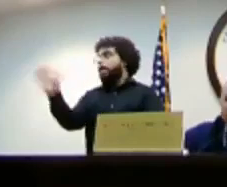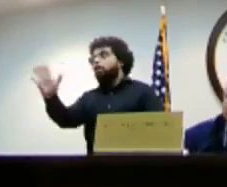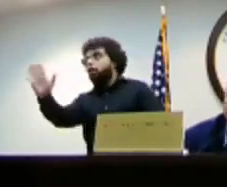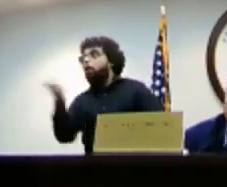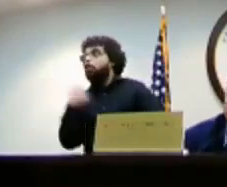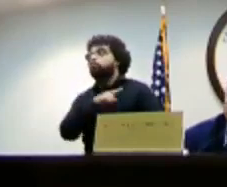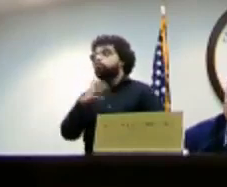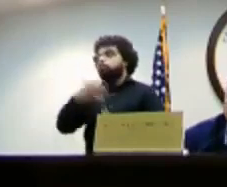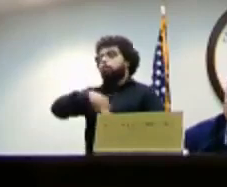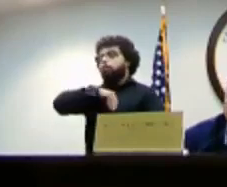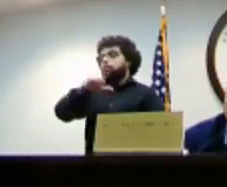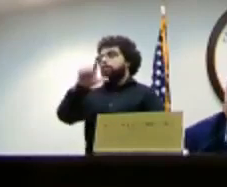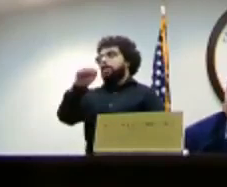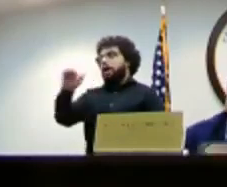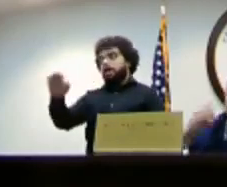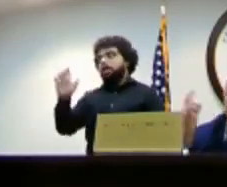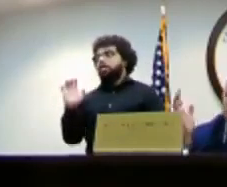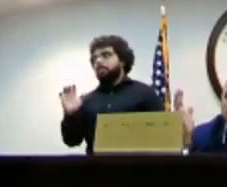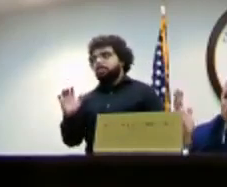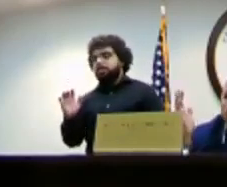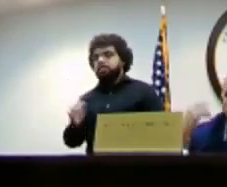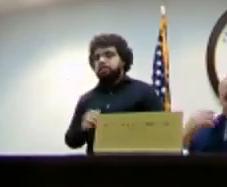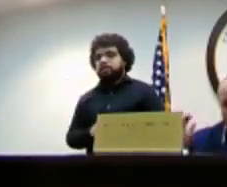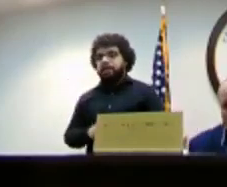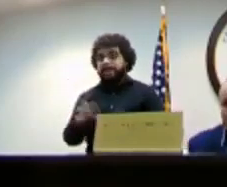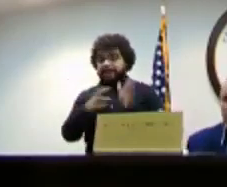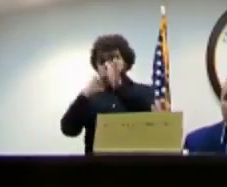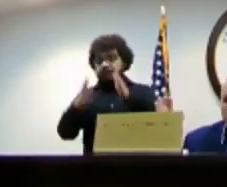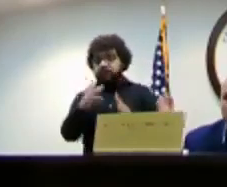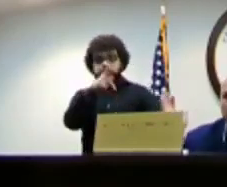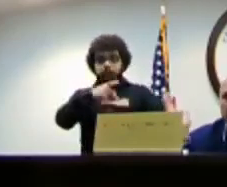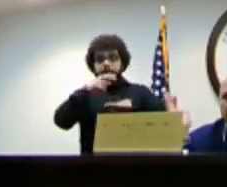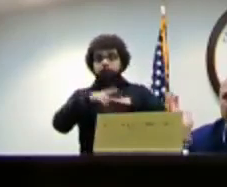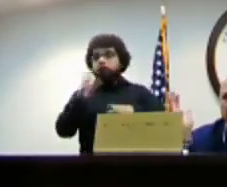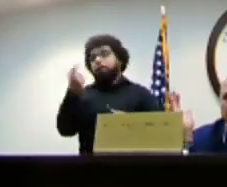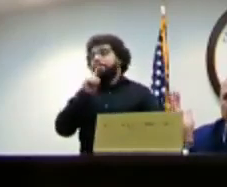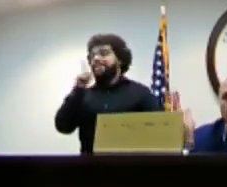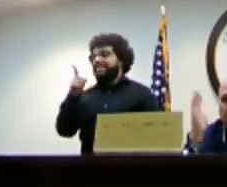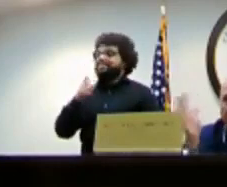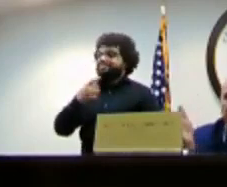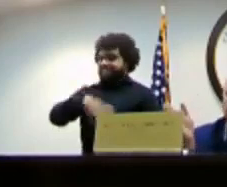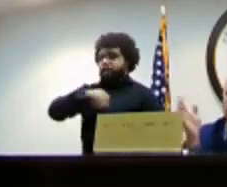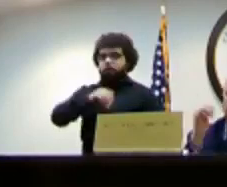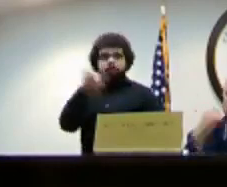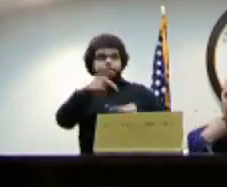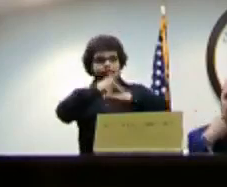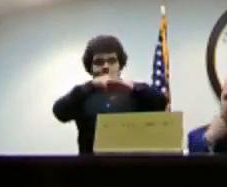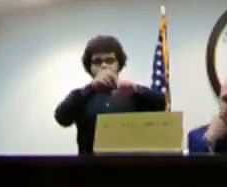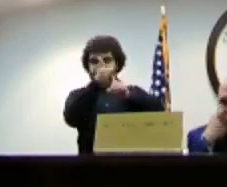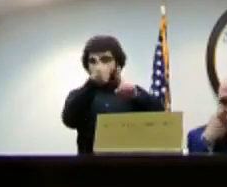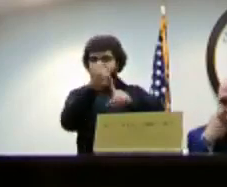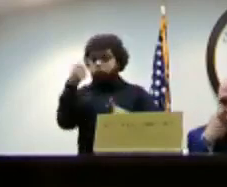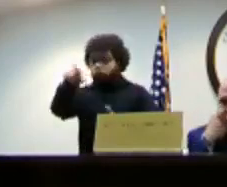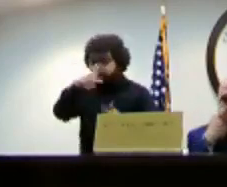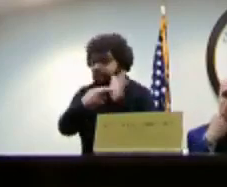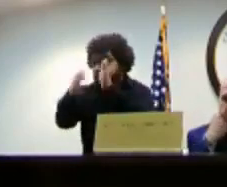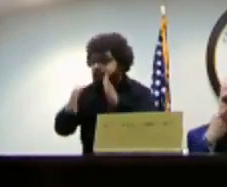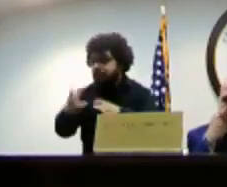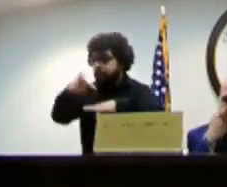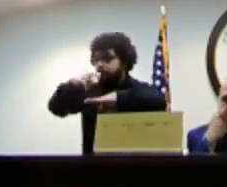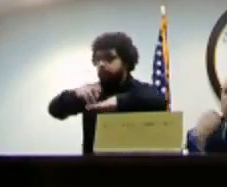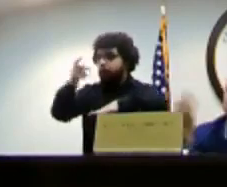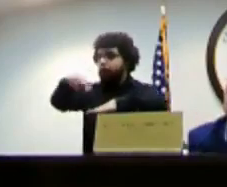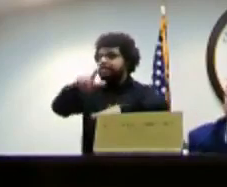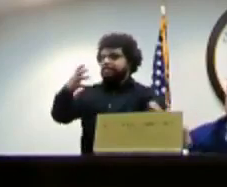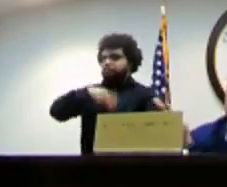autoridad. En representación del pueblo, porque el dueño es el pueblo de Puerto Rico. Ustedes en representación del pueblo son los dueños de